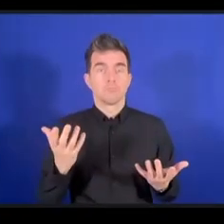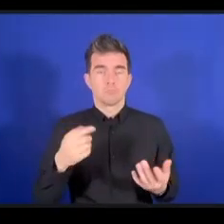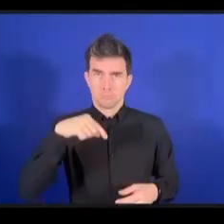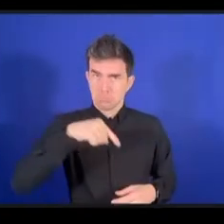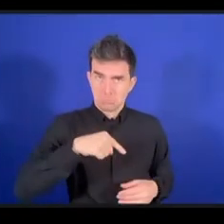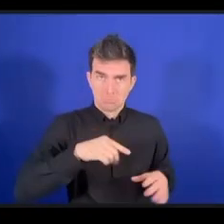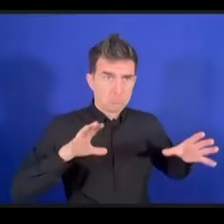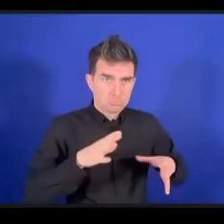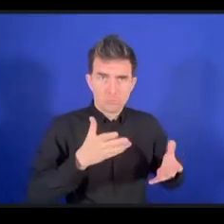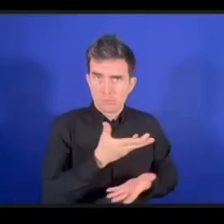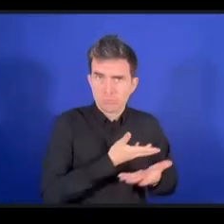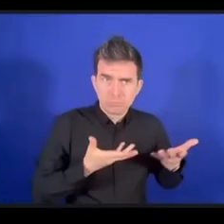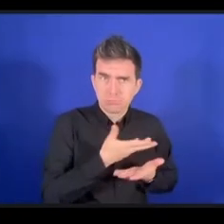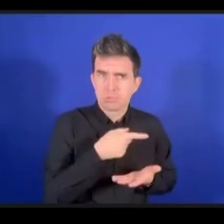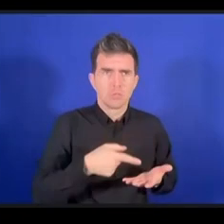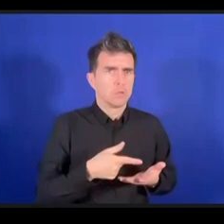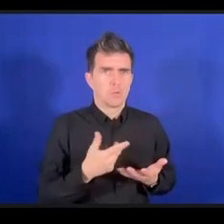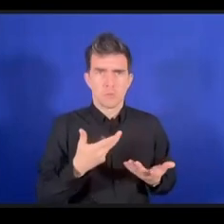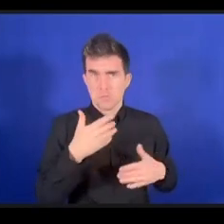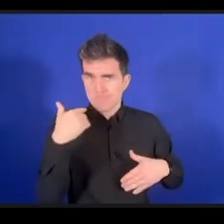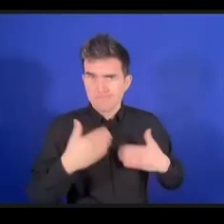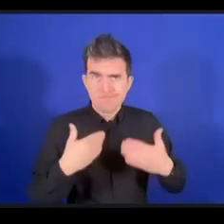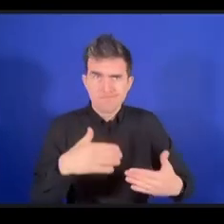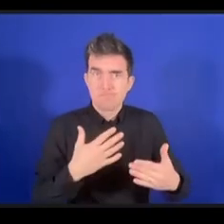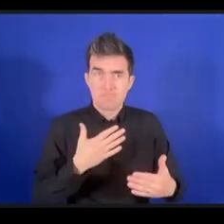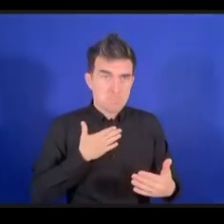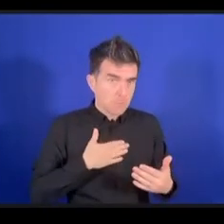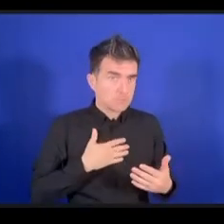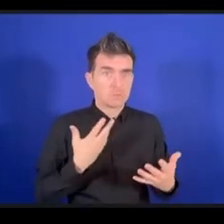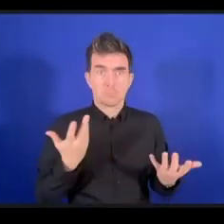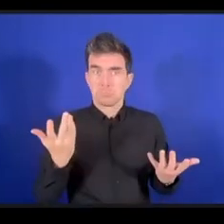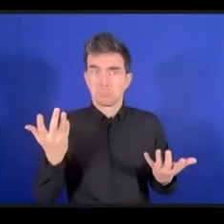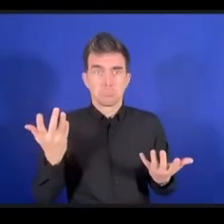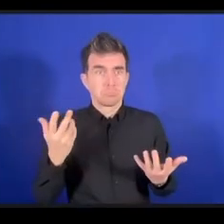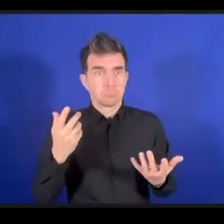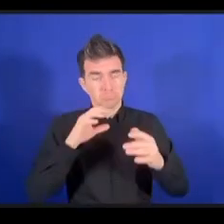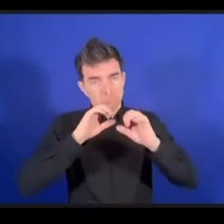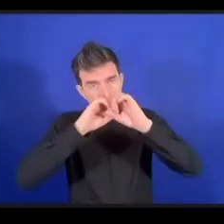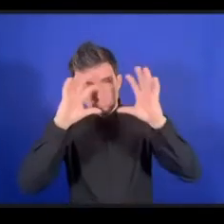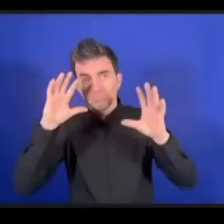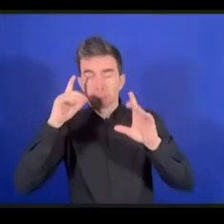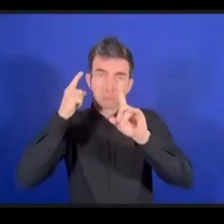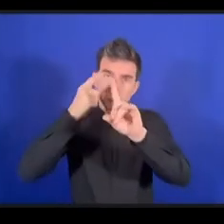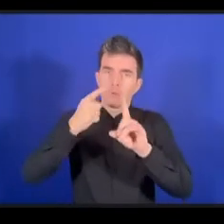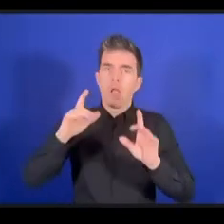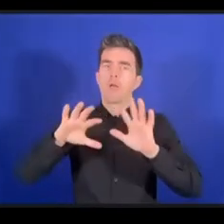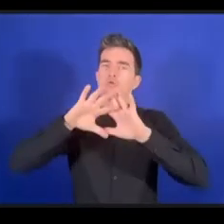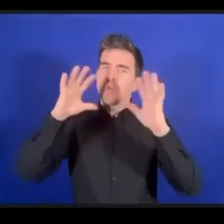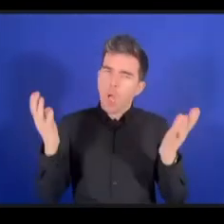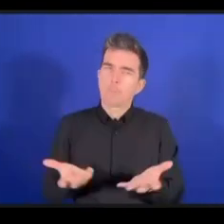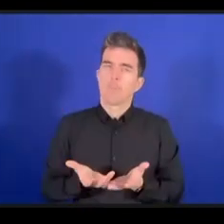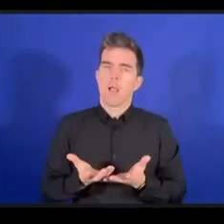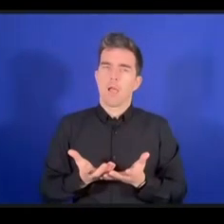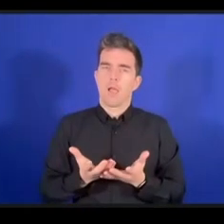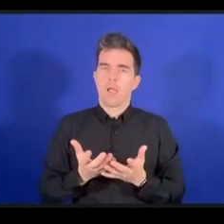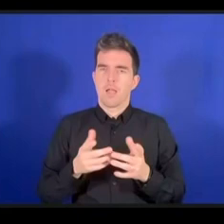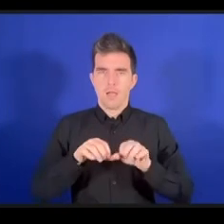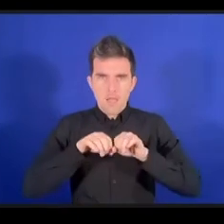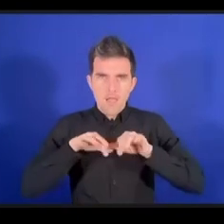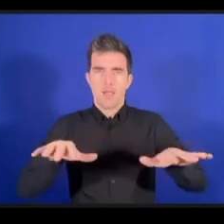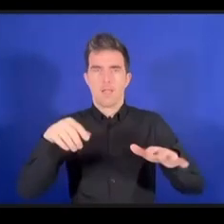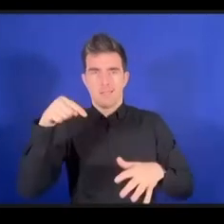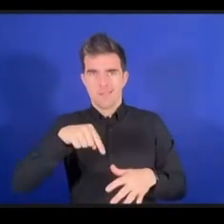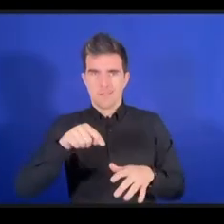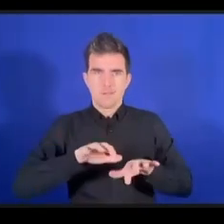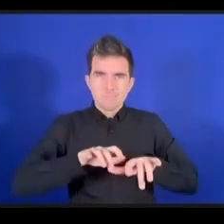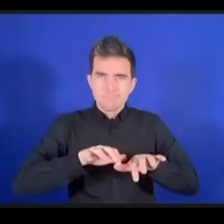haya posibilidad de poner en práctica aquello que resulte de ese pacto digital global